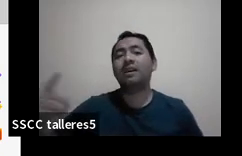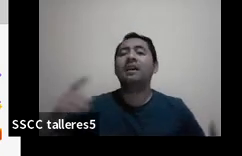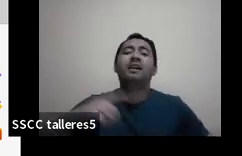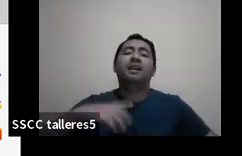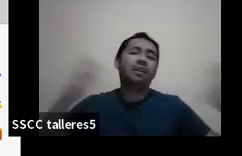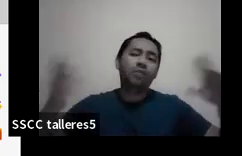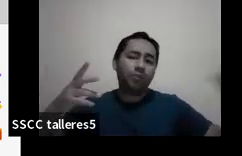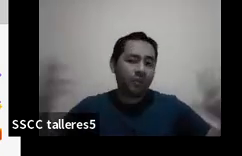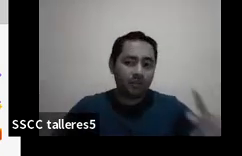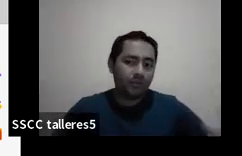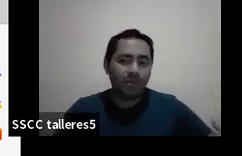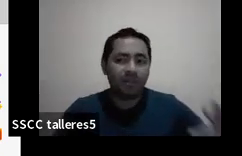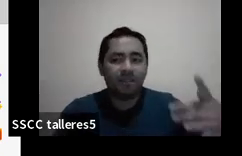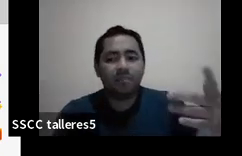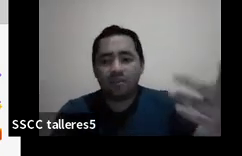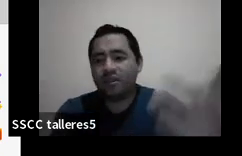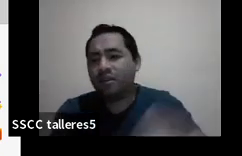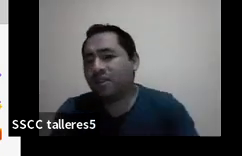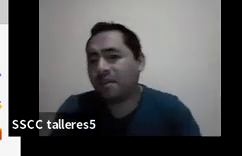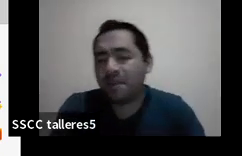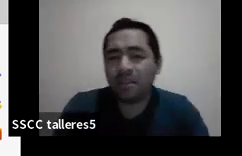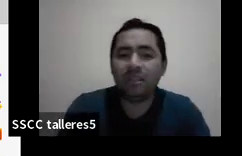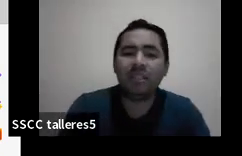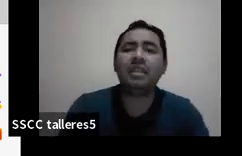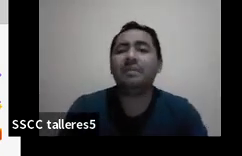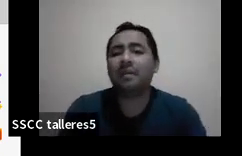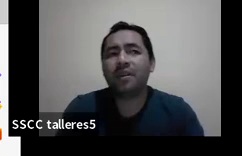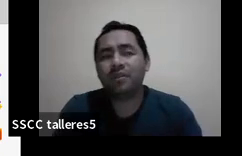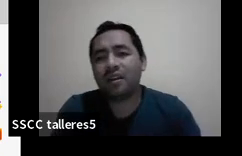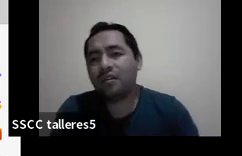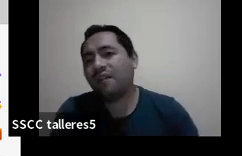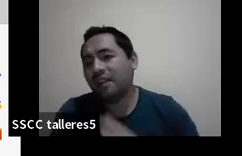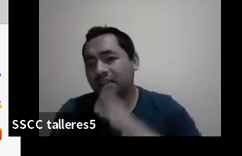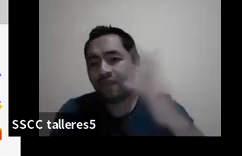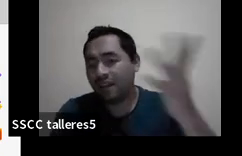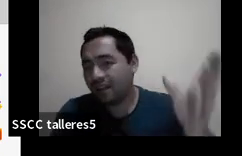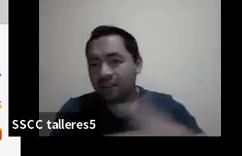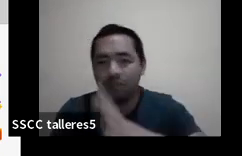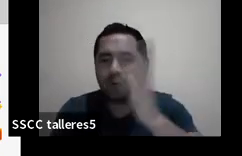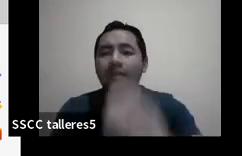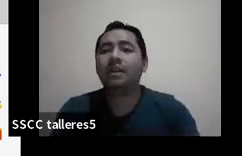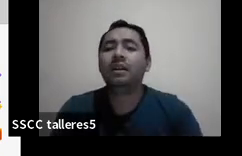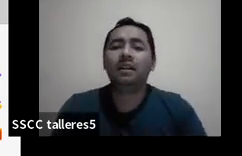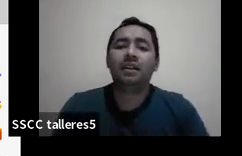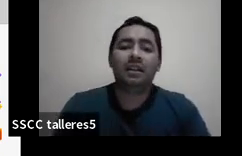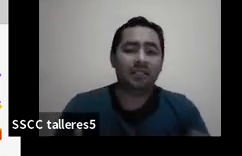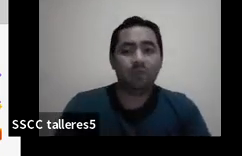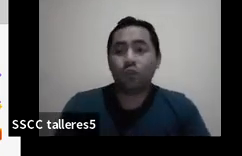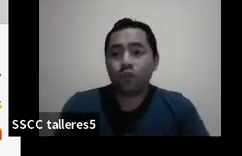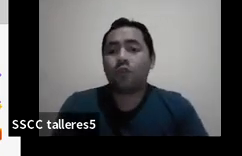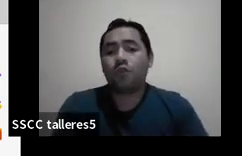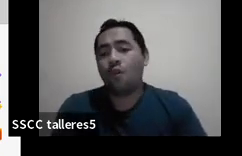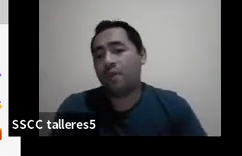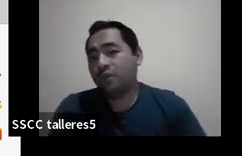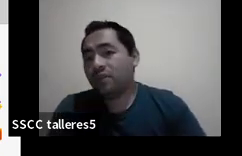sordas. En algunos otros casos pueden decirle personas con discapacidad auditiva, personas con habilidades diferentes, pero bueno, el